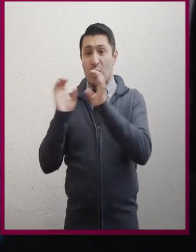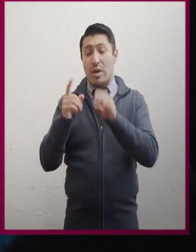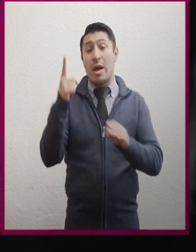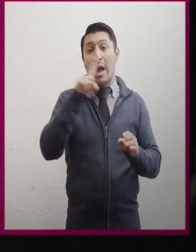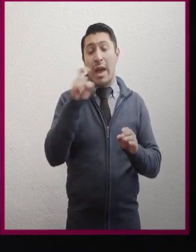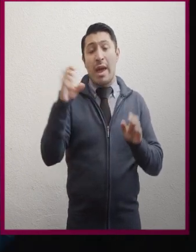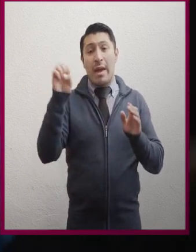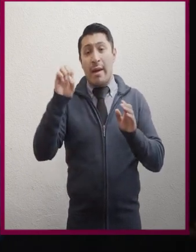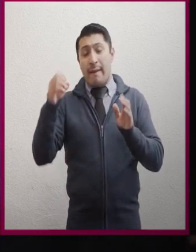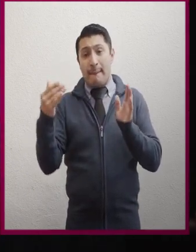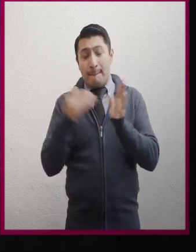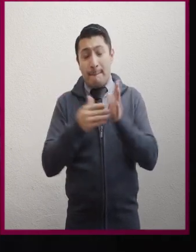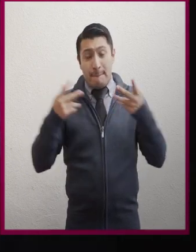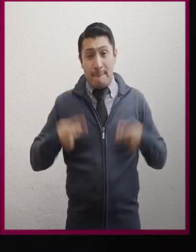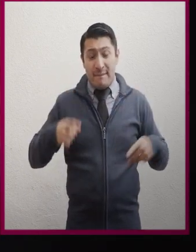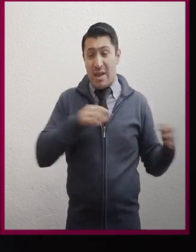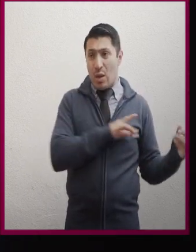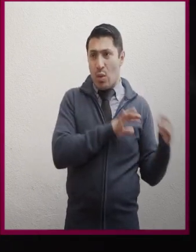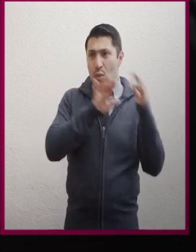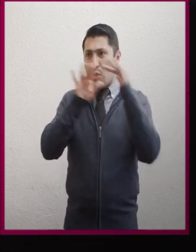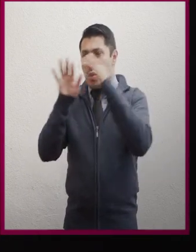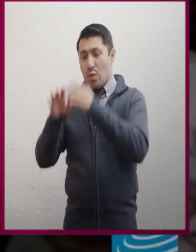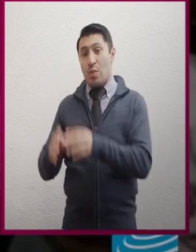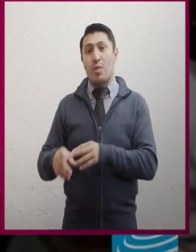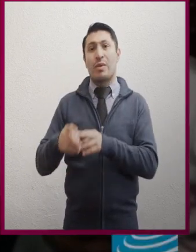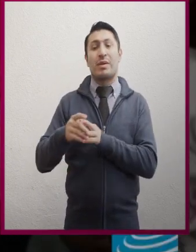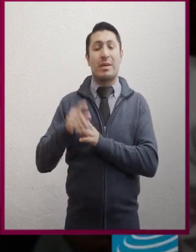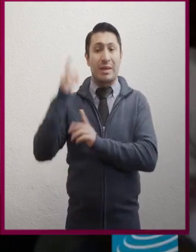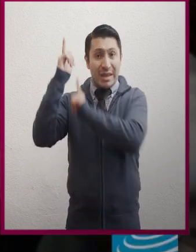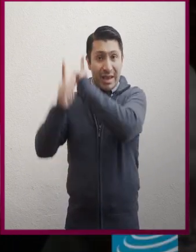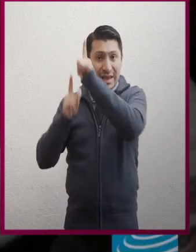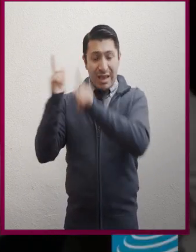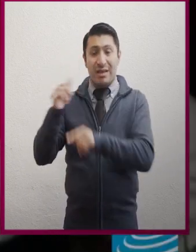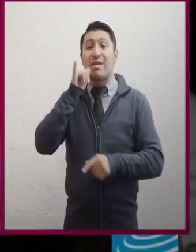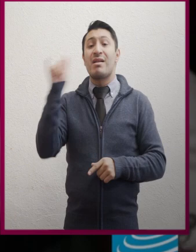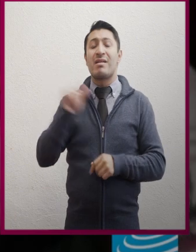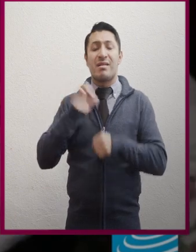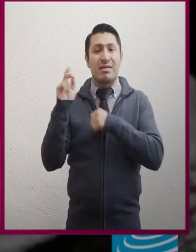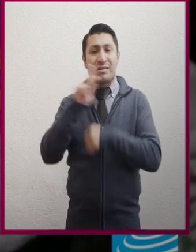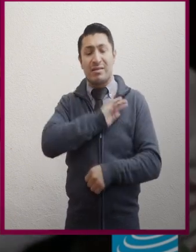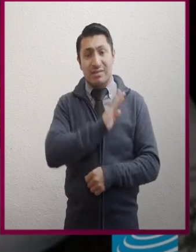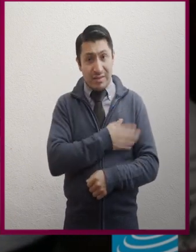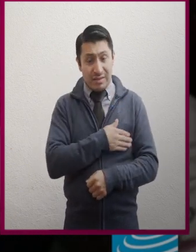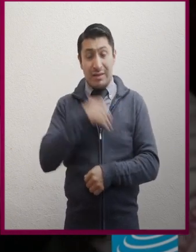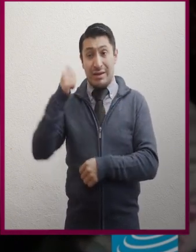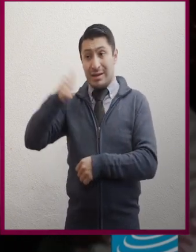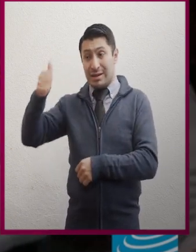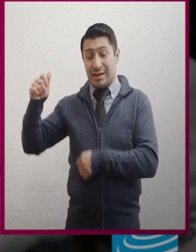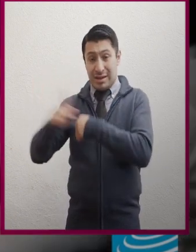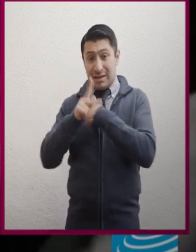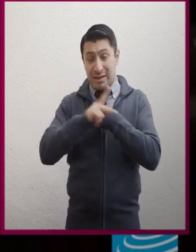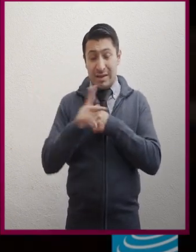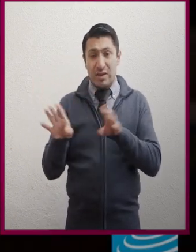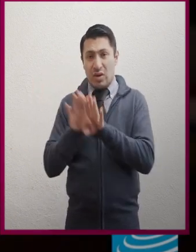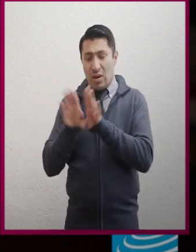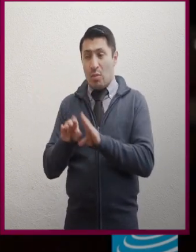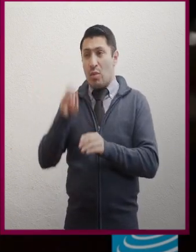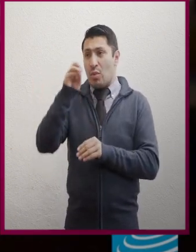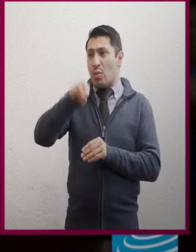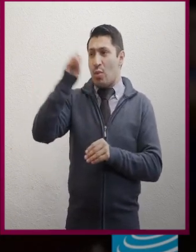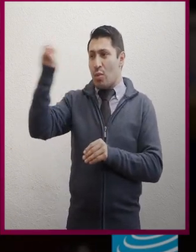a las costas griegas, italianas y españolas. A cada país se asignó la cuota de refugiados a quienes debía de dar